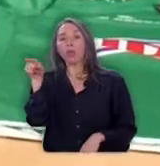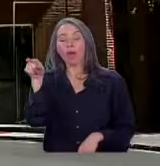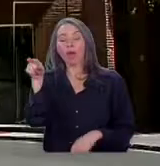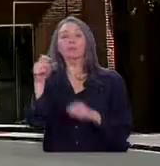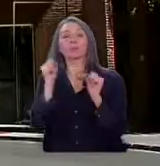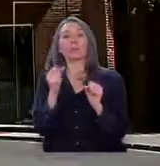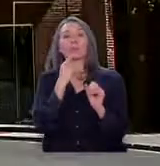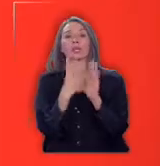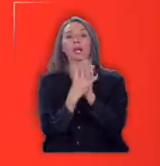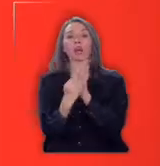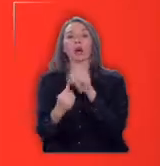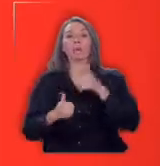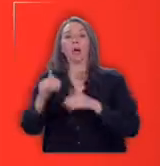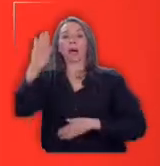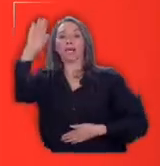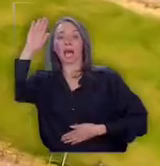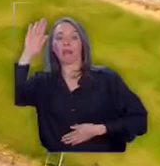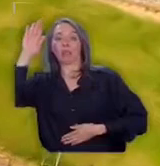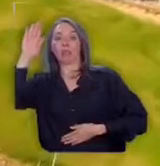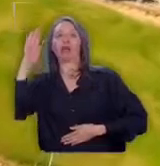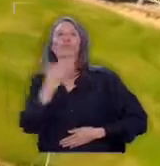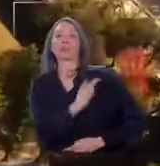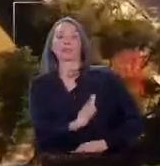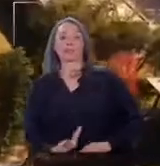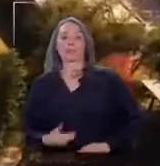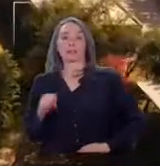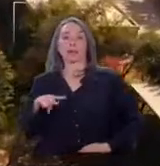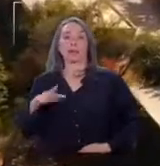buscar replicar en su candidatura a la